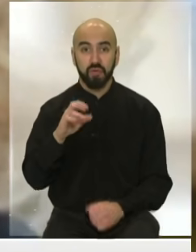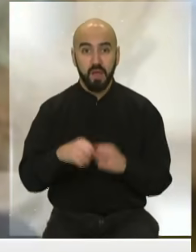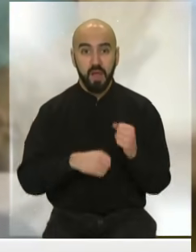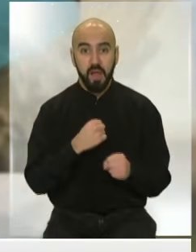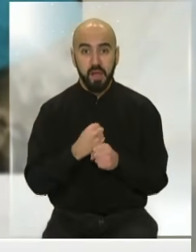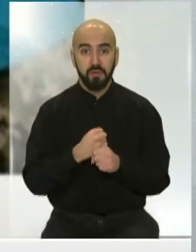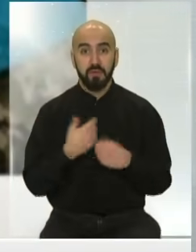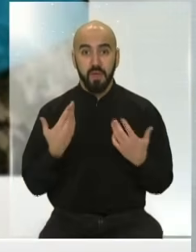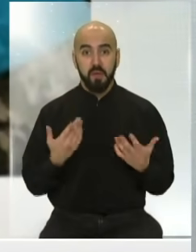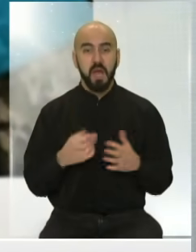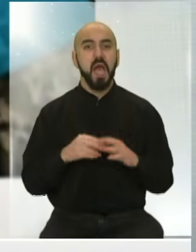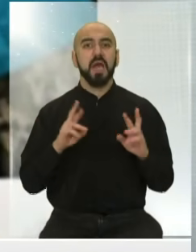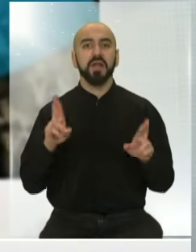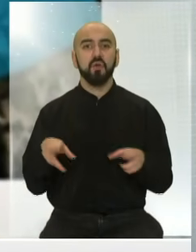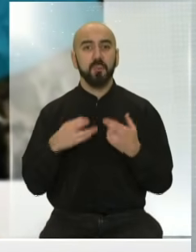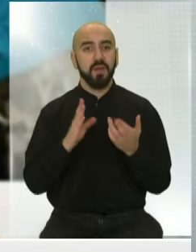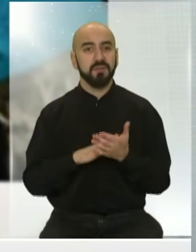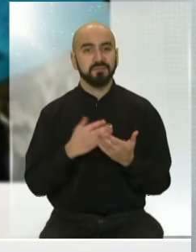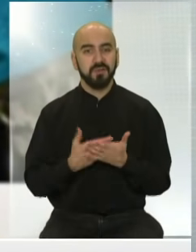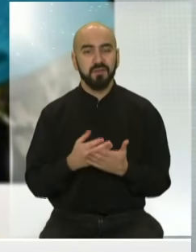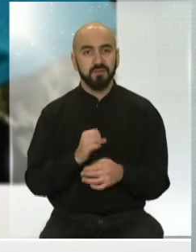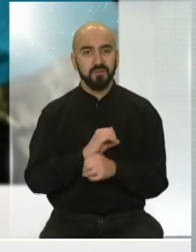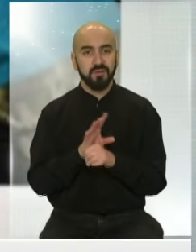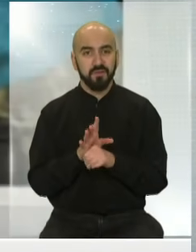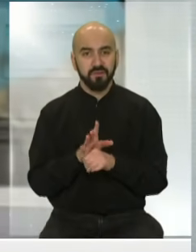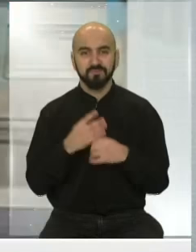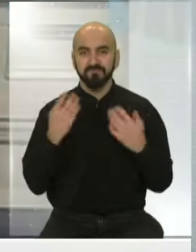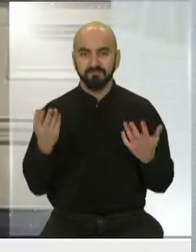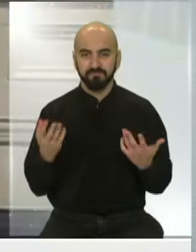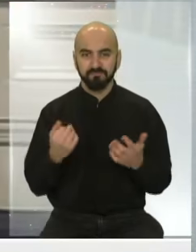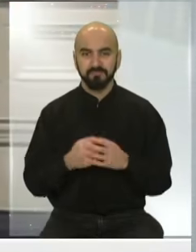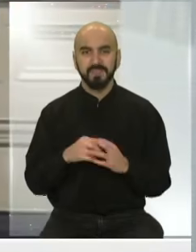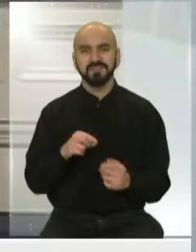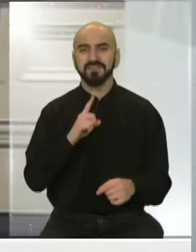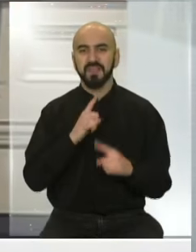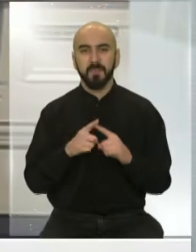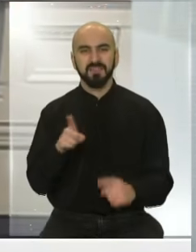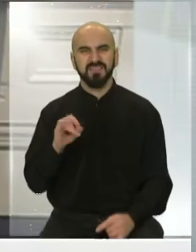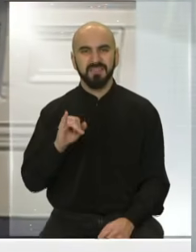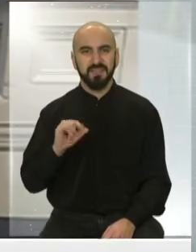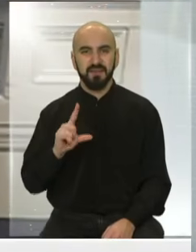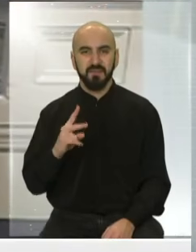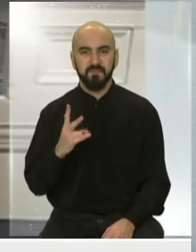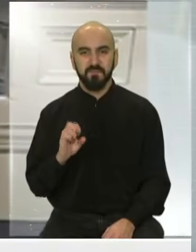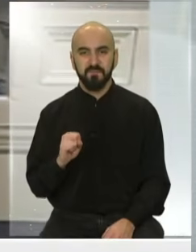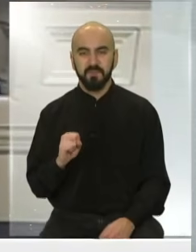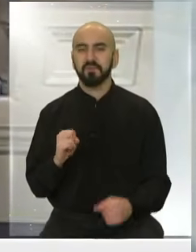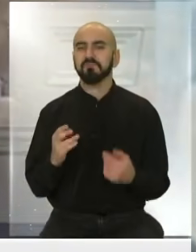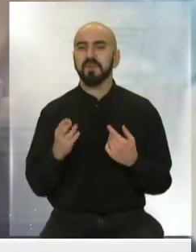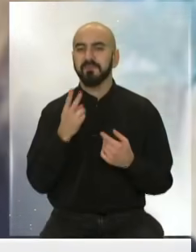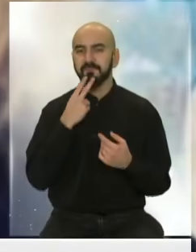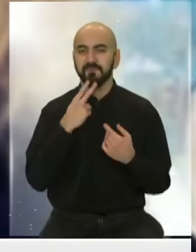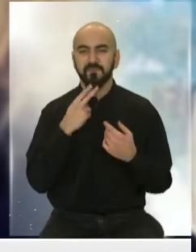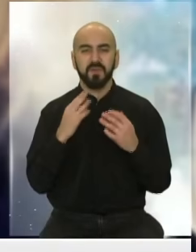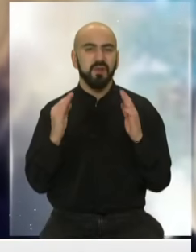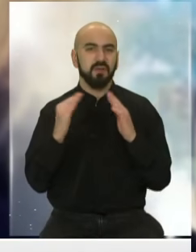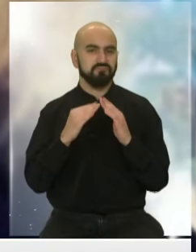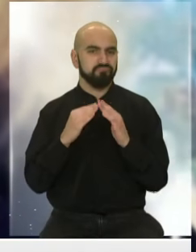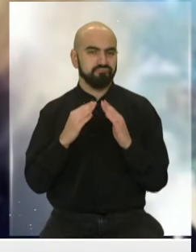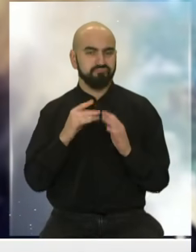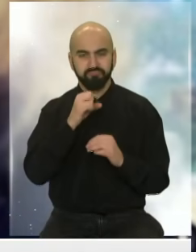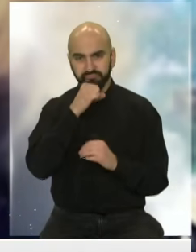del coronavirus. Una historia cargada, cargada de fortaleza. Ella se llama Silvia Goldschall, es residente en un asilo de ancianos de Nueva